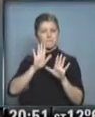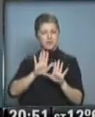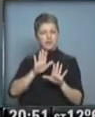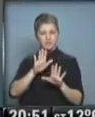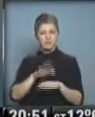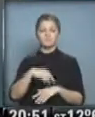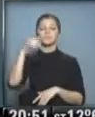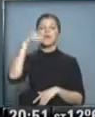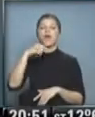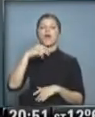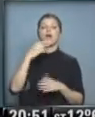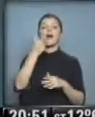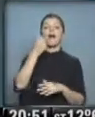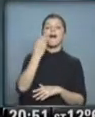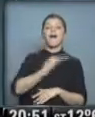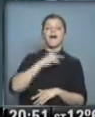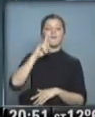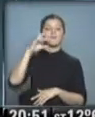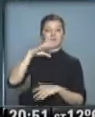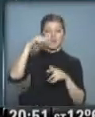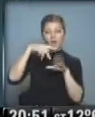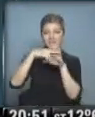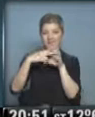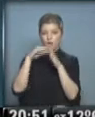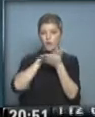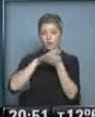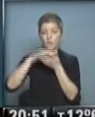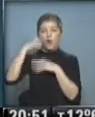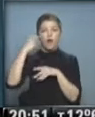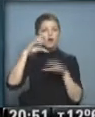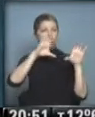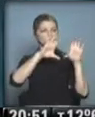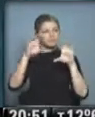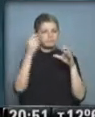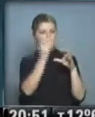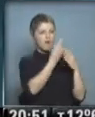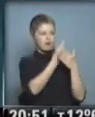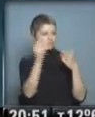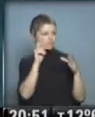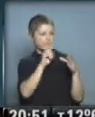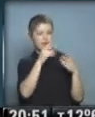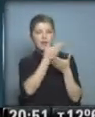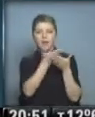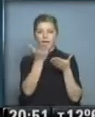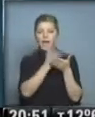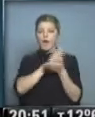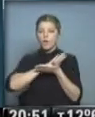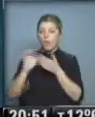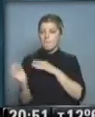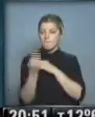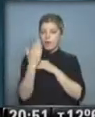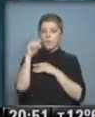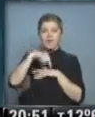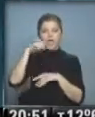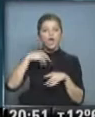La AFIP con más tecnología. Presentaron escáneres de última generación con el objetivo de lograr un mayor control de